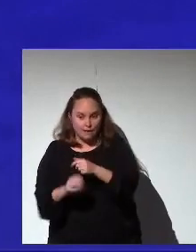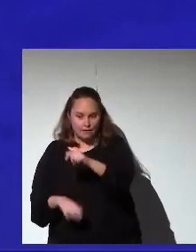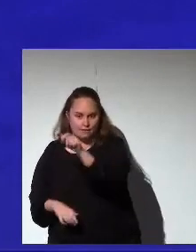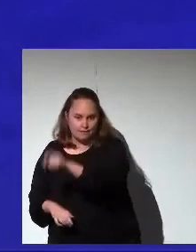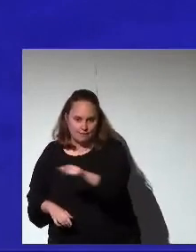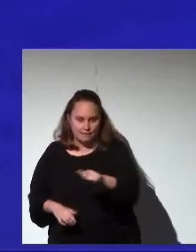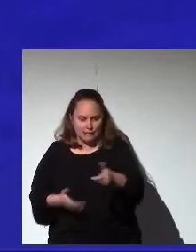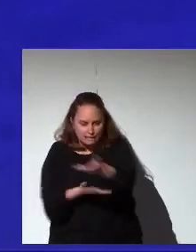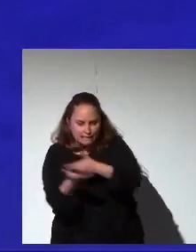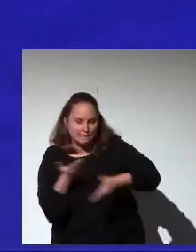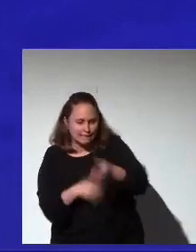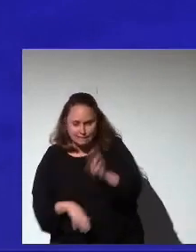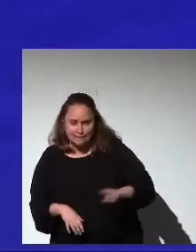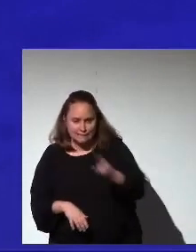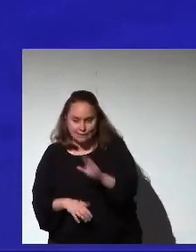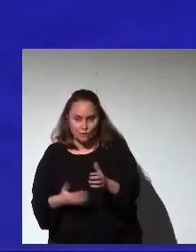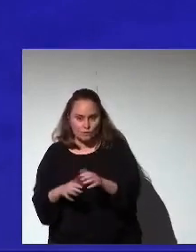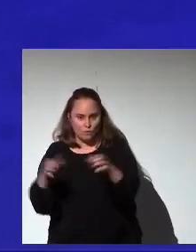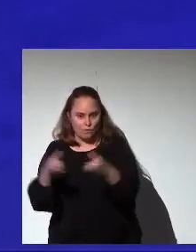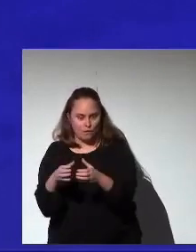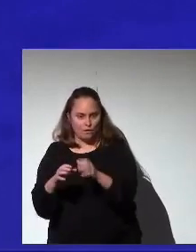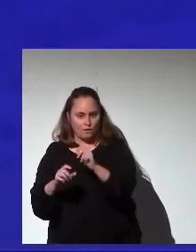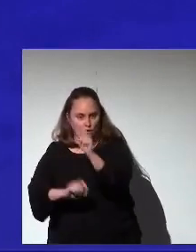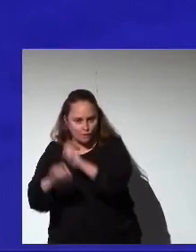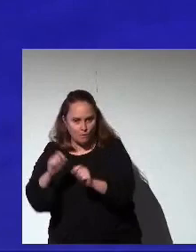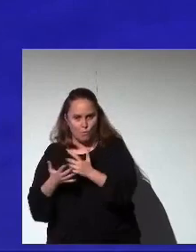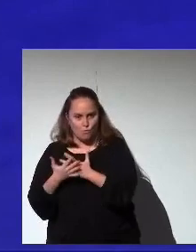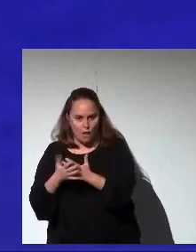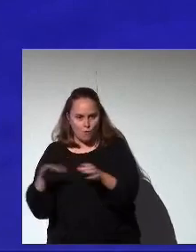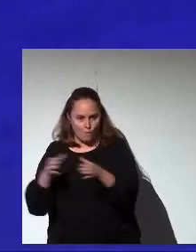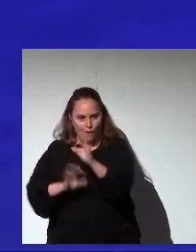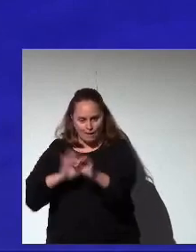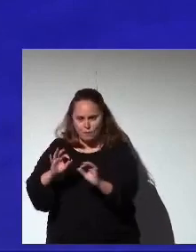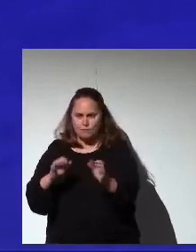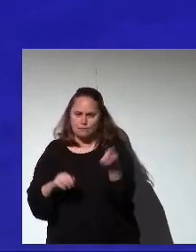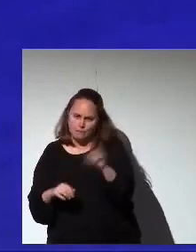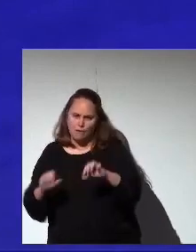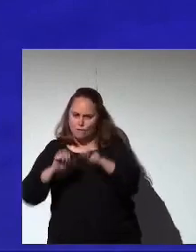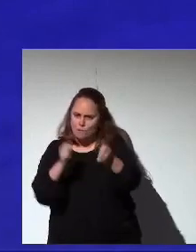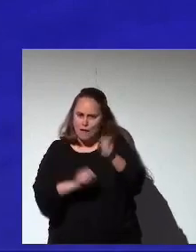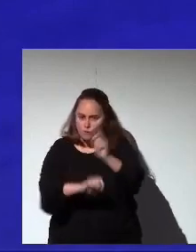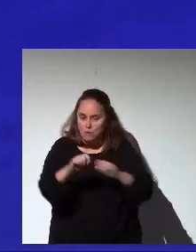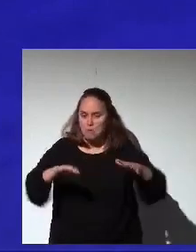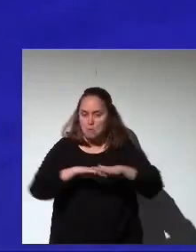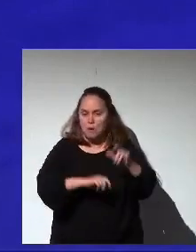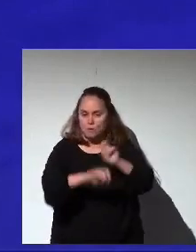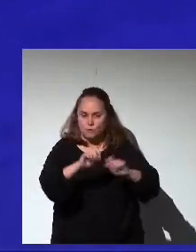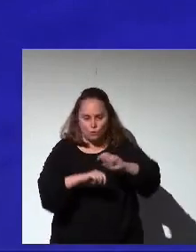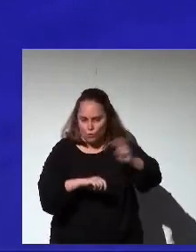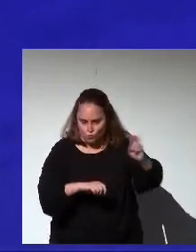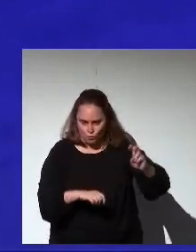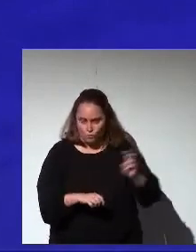entre la ciudadanía a través de esas agrupaciones de voluntarios, pero también a través de cualquier otro tipo de asociacionismo dentro